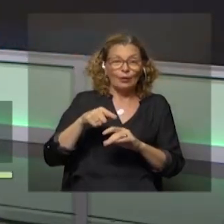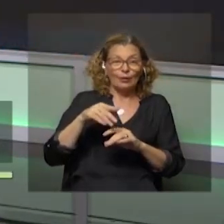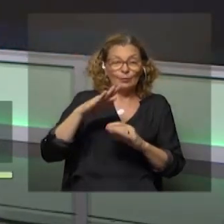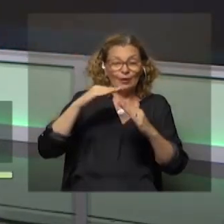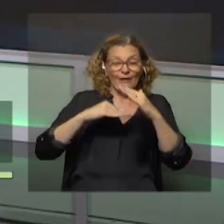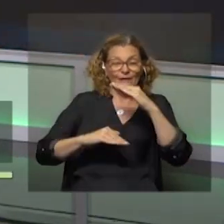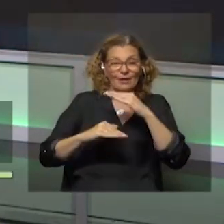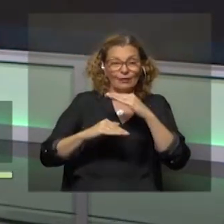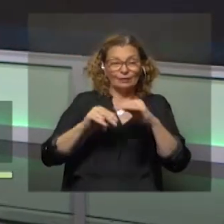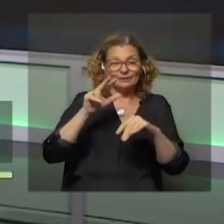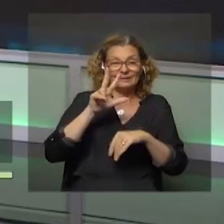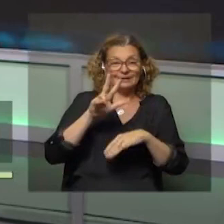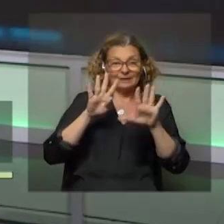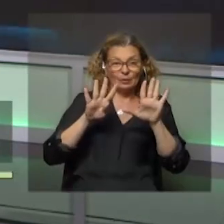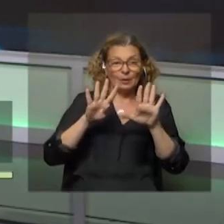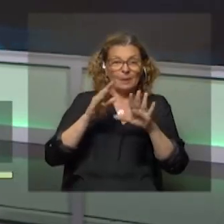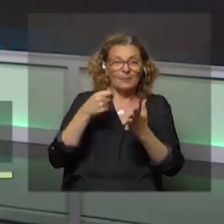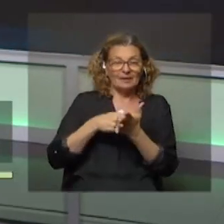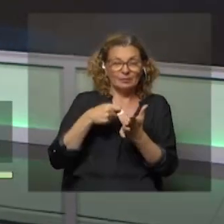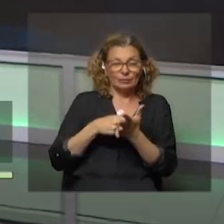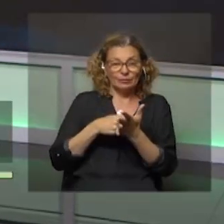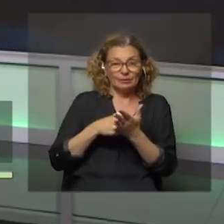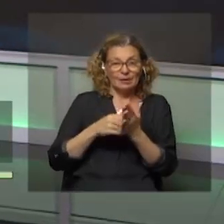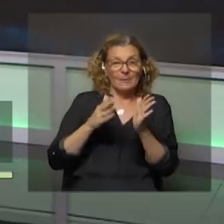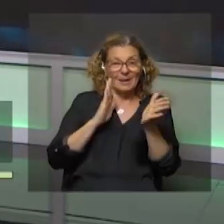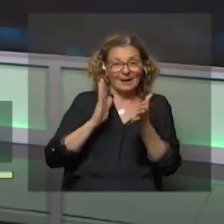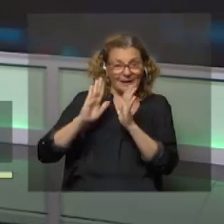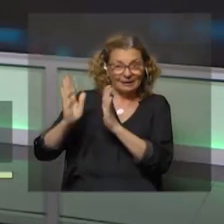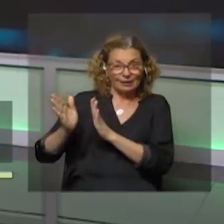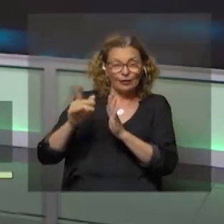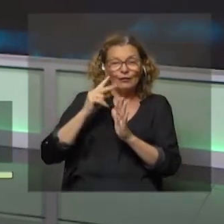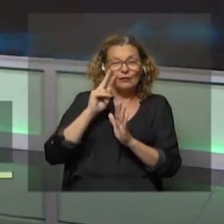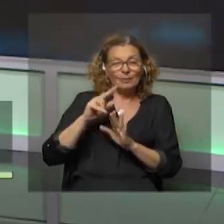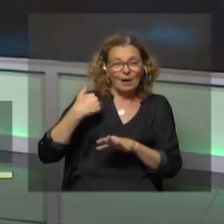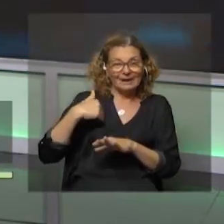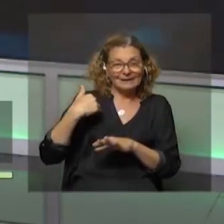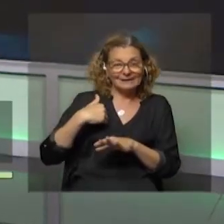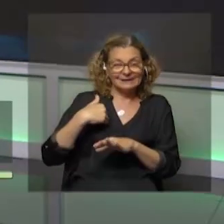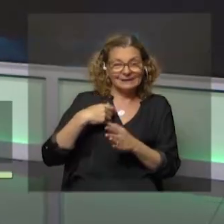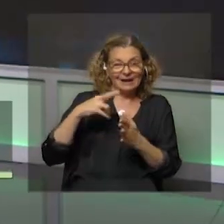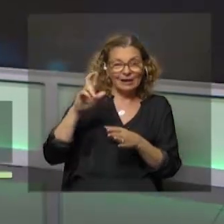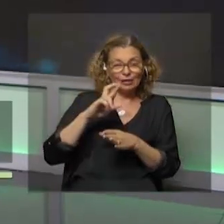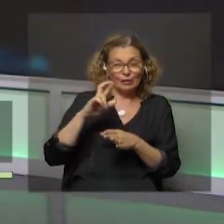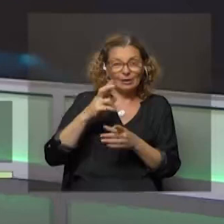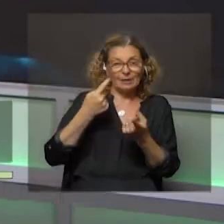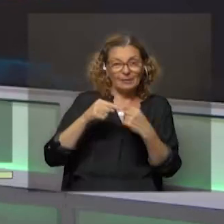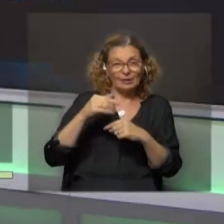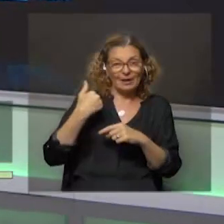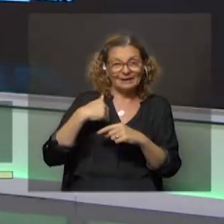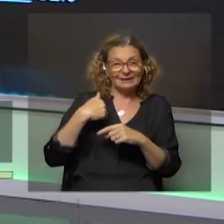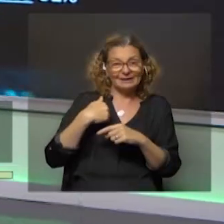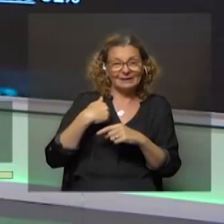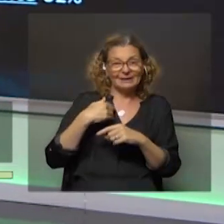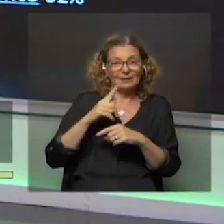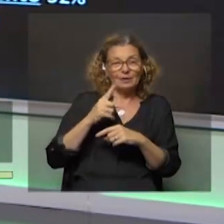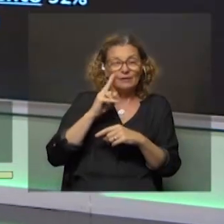por debajo de los 39 pesos y en paralelo lo que tenemos de este otro lado es la cotización del dólar pero en el caso de Argentina y